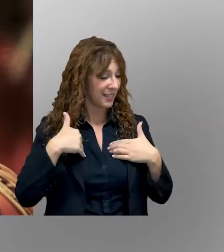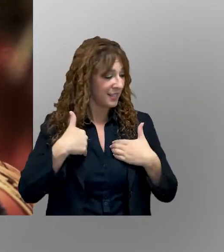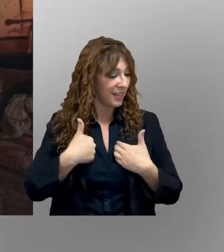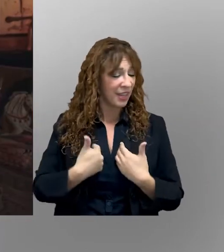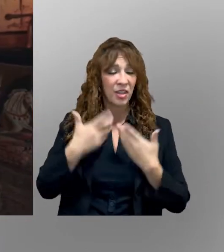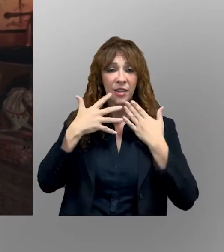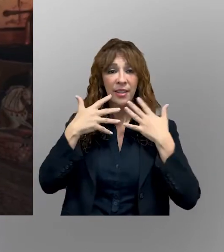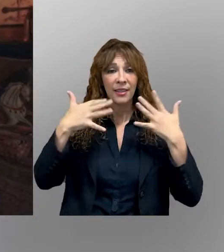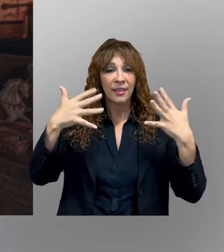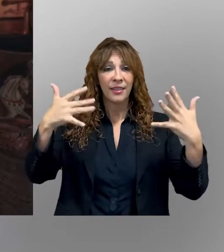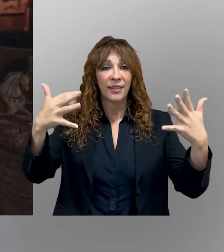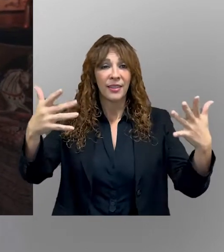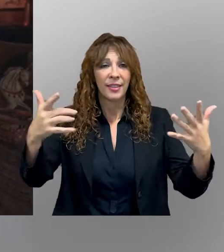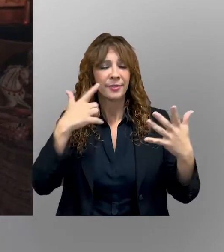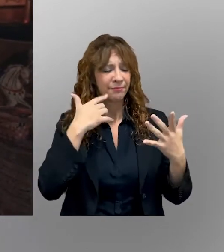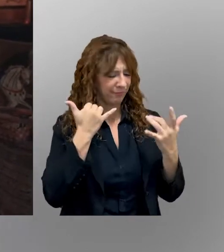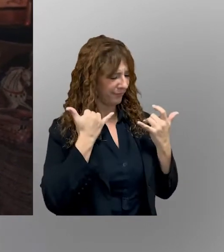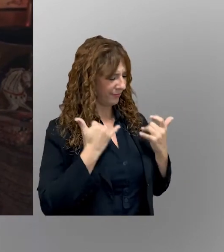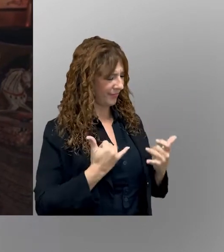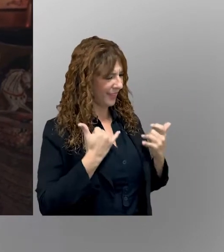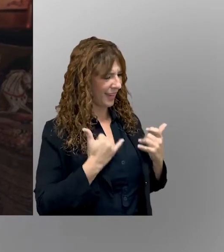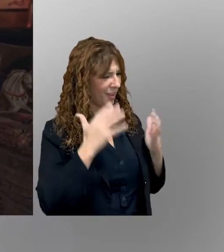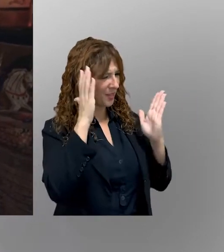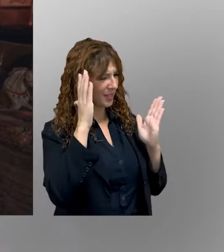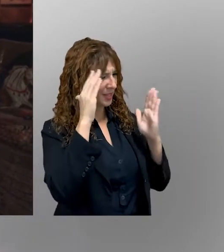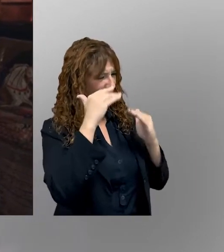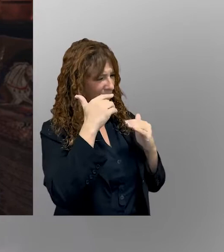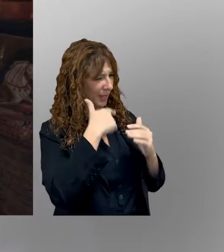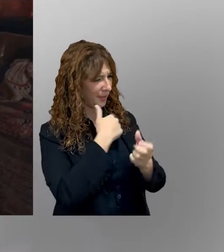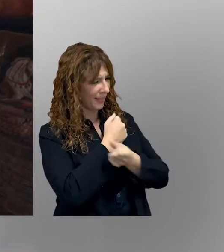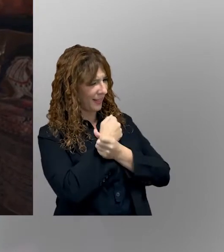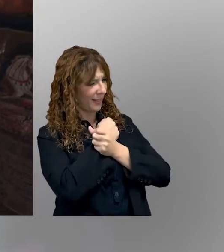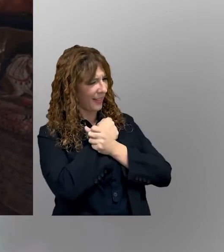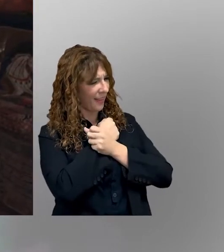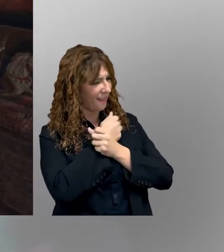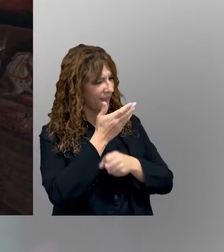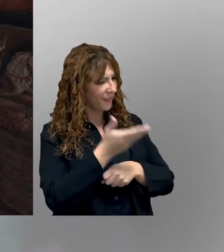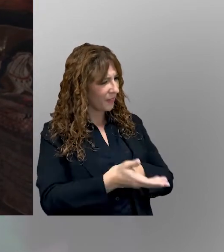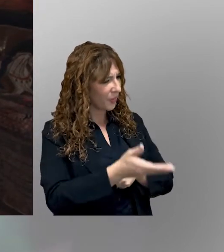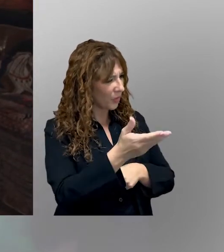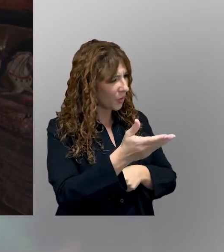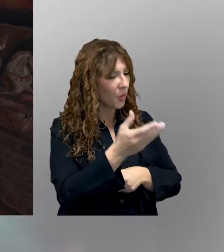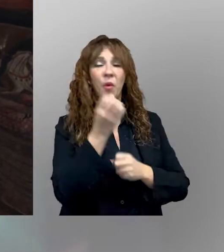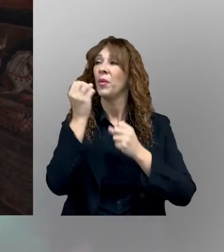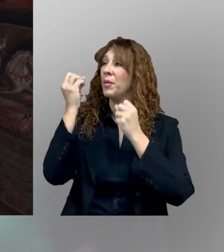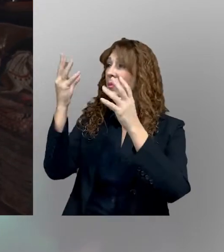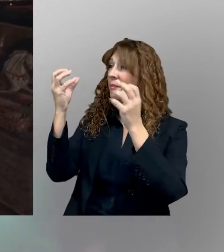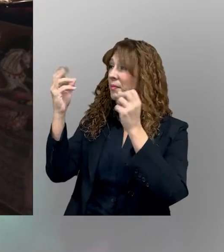cantar. Ahora, ¿cómo quieres que te quiera?